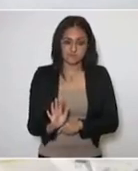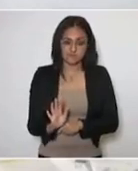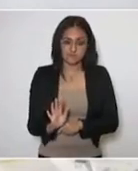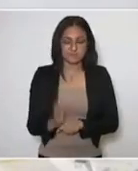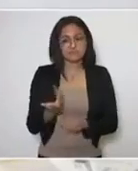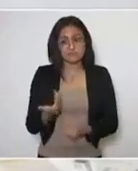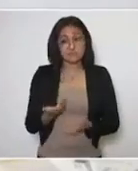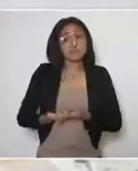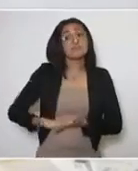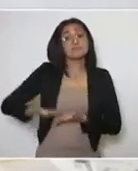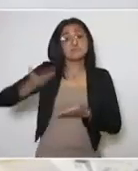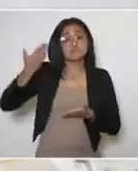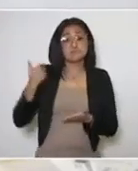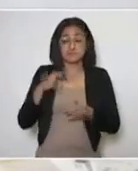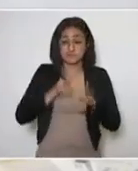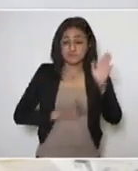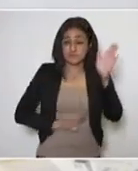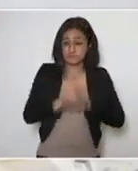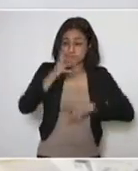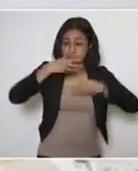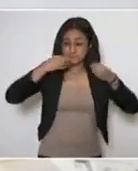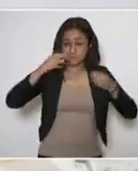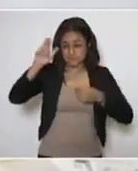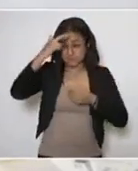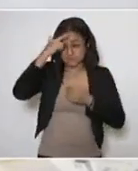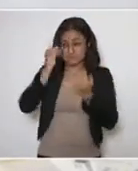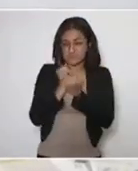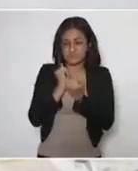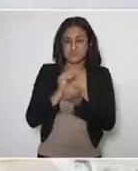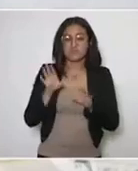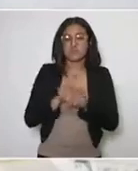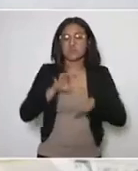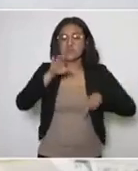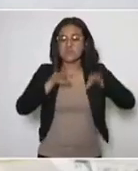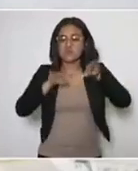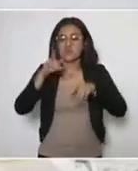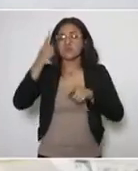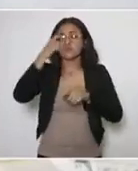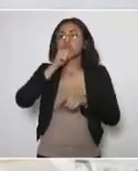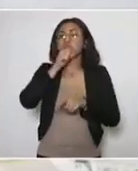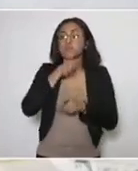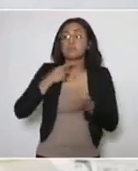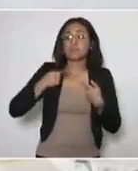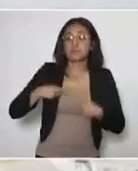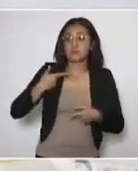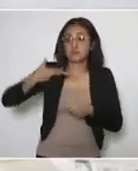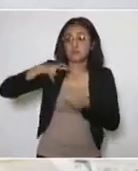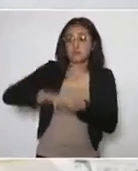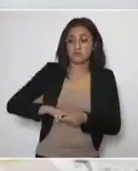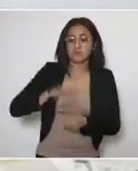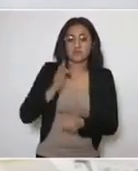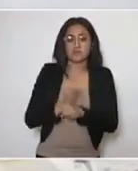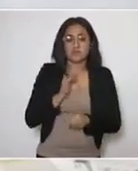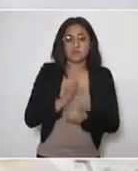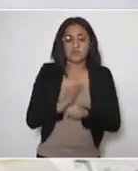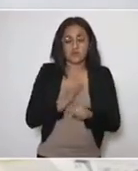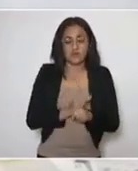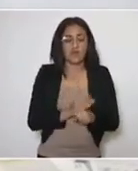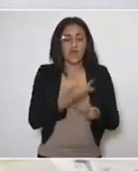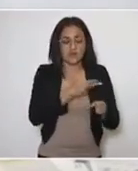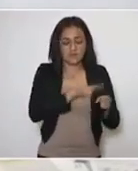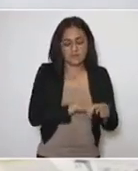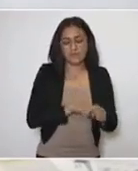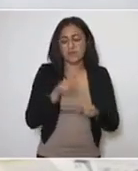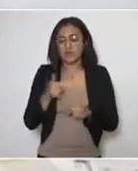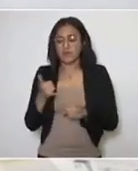generalmente en las olas anteriores el número de contagios era directamente proporcional al número de internados y al número de